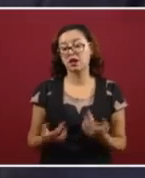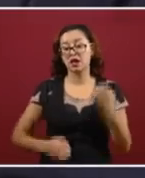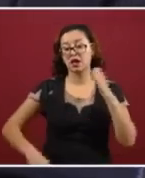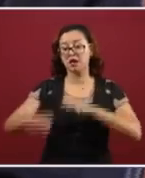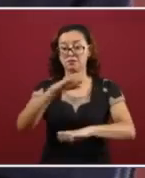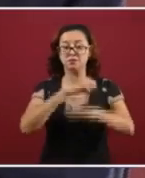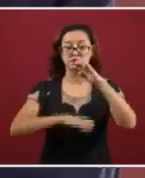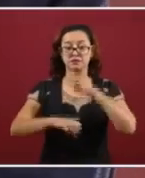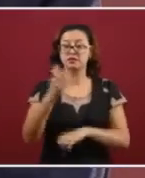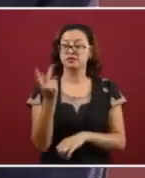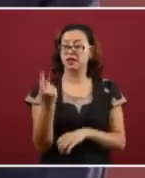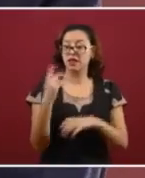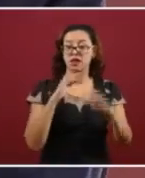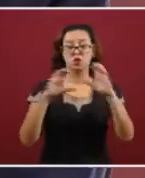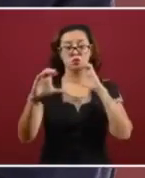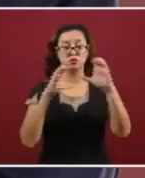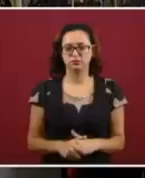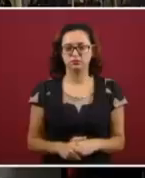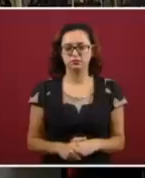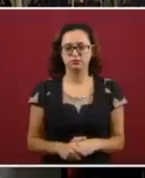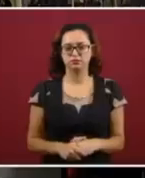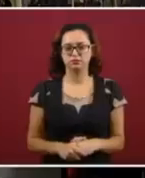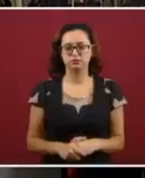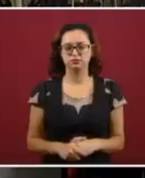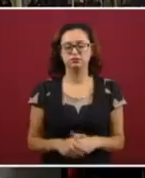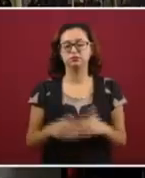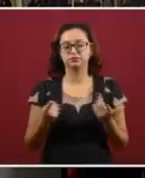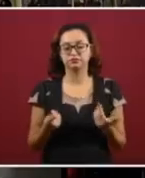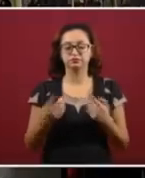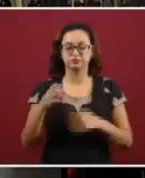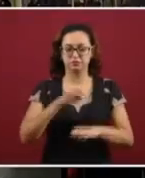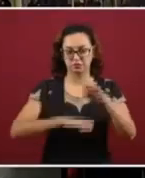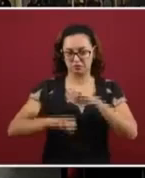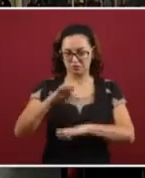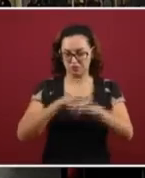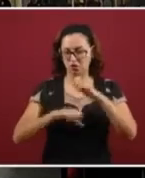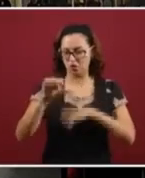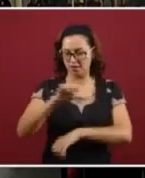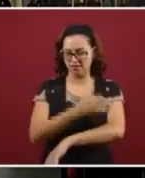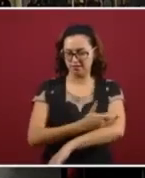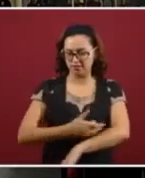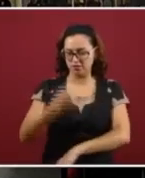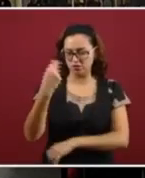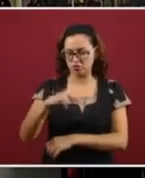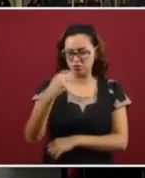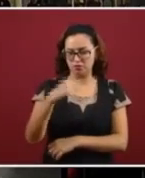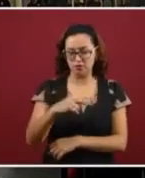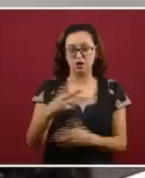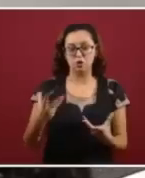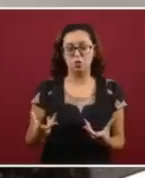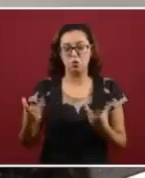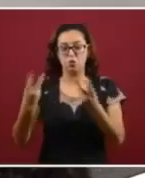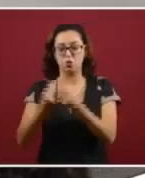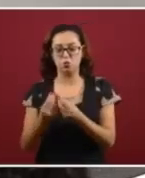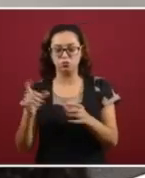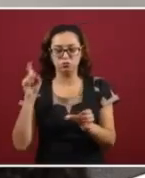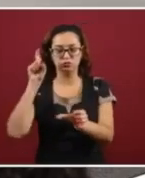telecomunicaciones e internet para todos. Es una filial de la Comisión Federal de